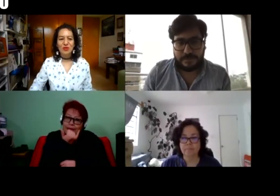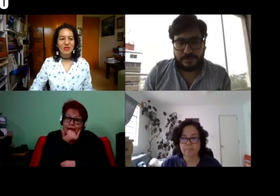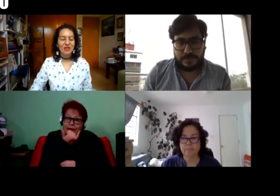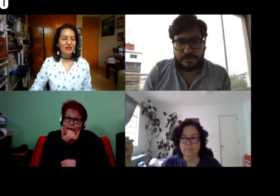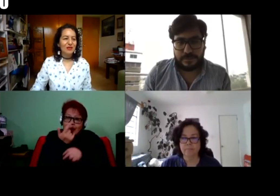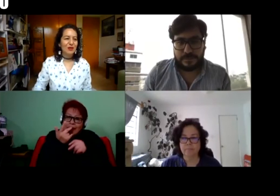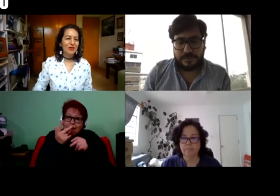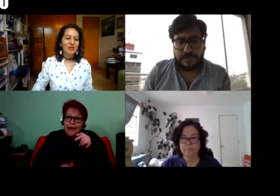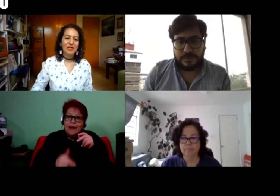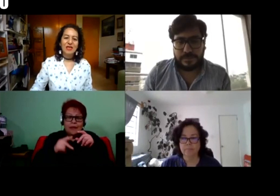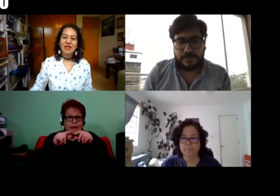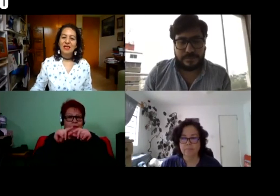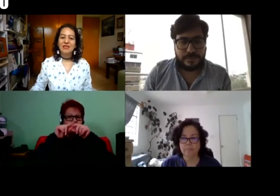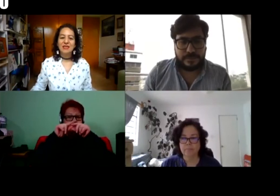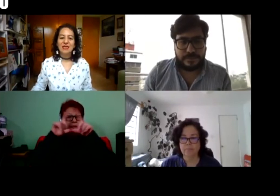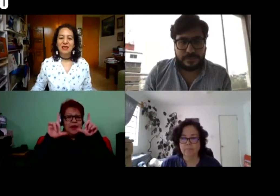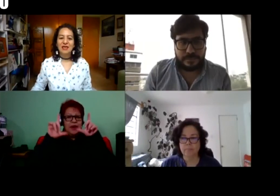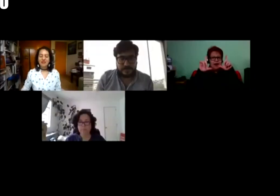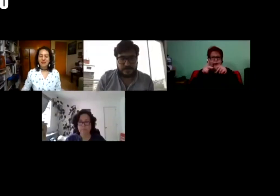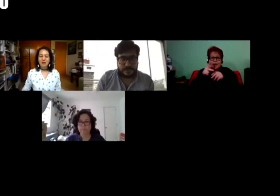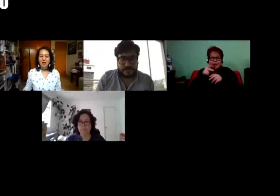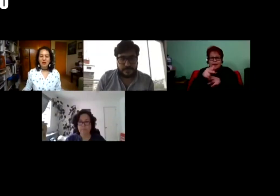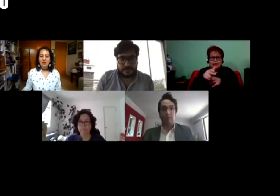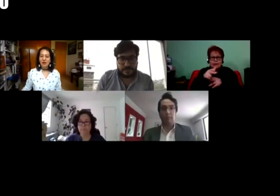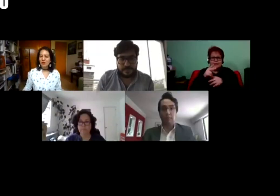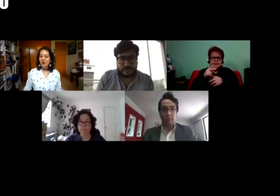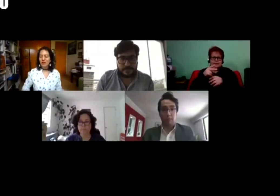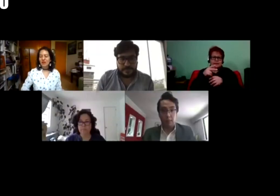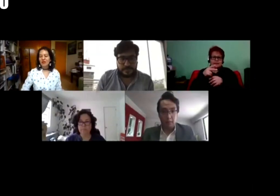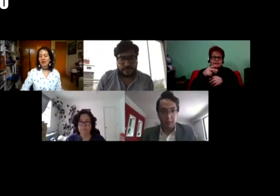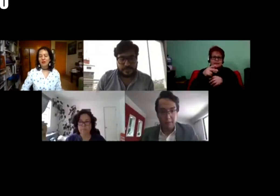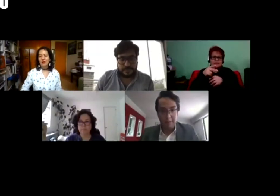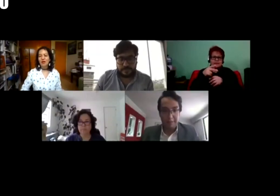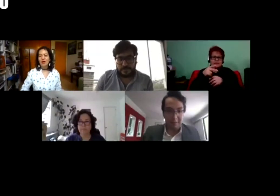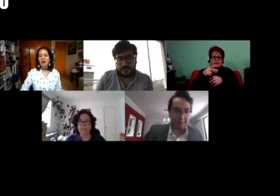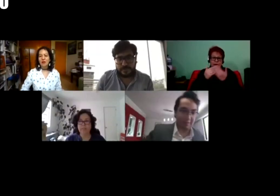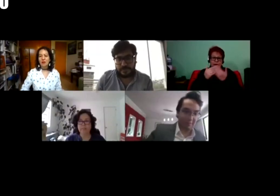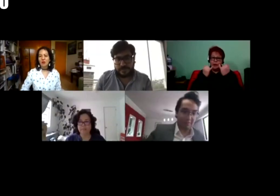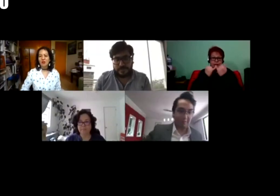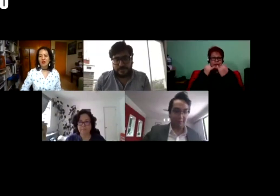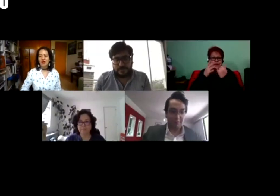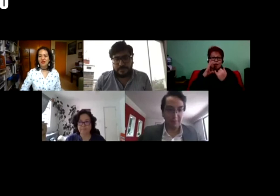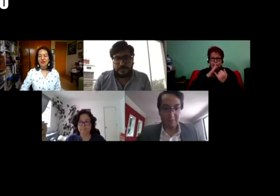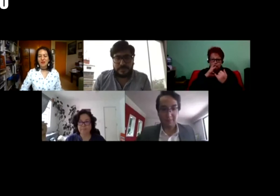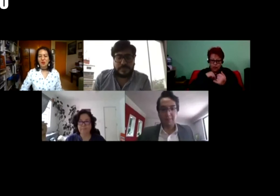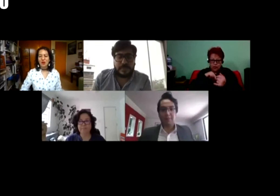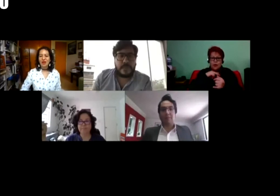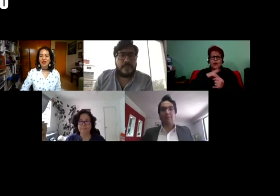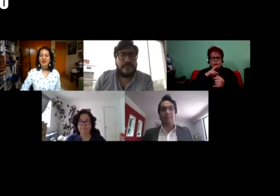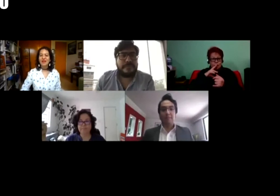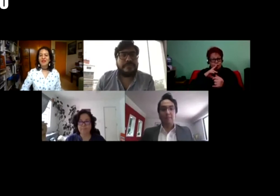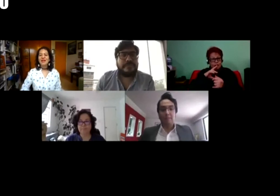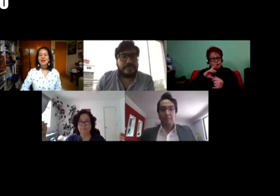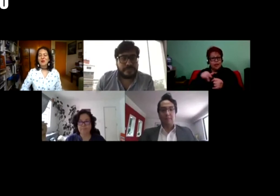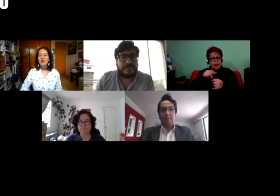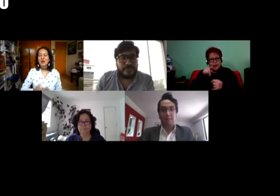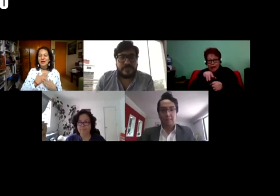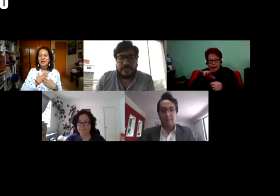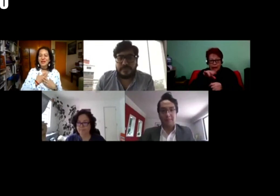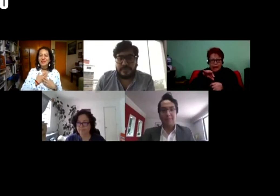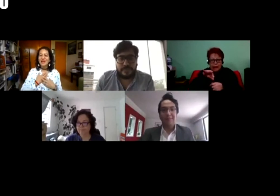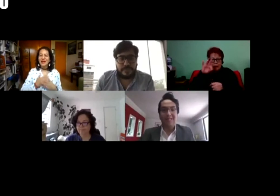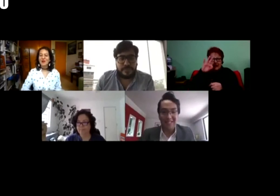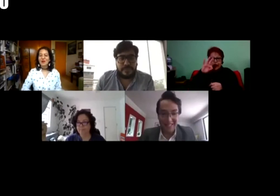tu presentación. Sin embargo, igual la vamos a alcanzar por ahí. Qué bueno